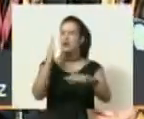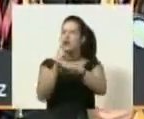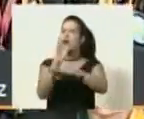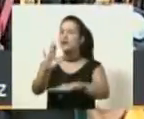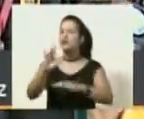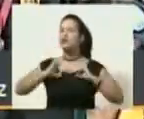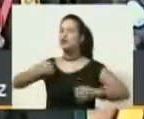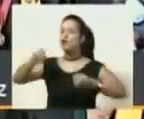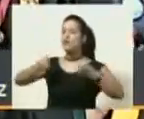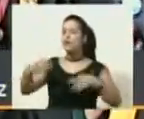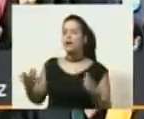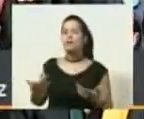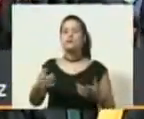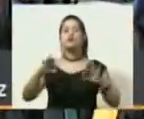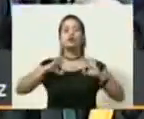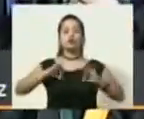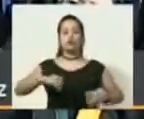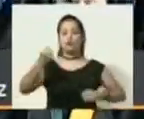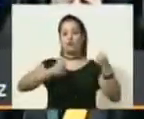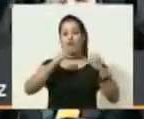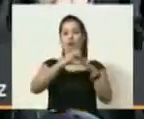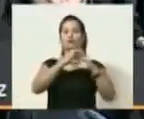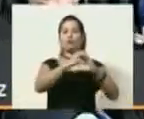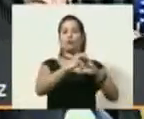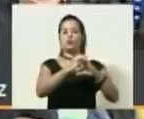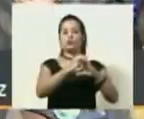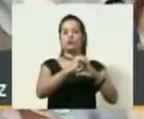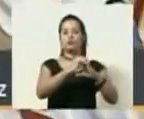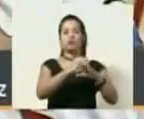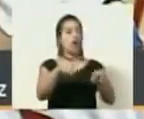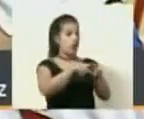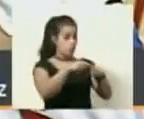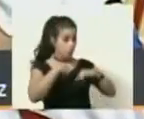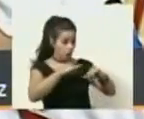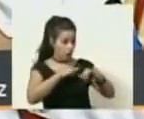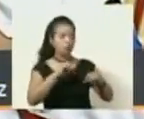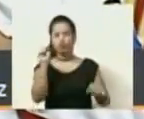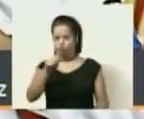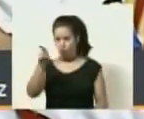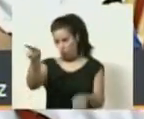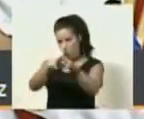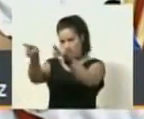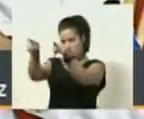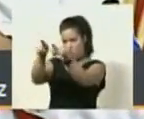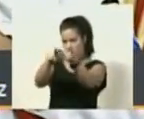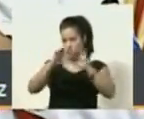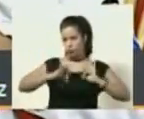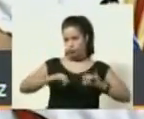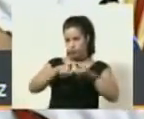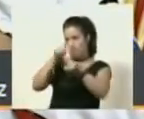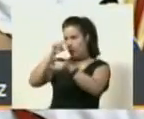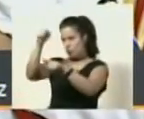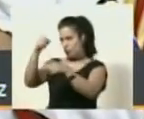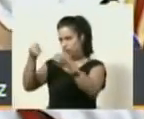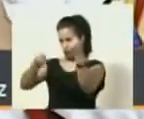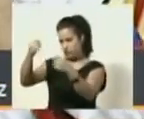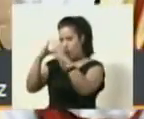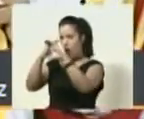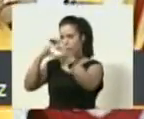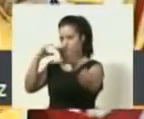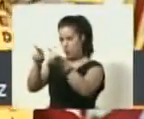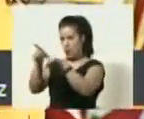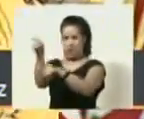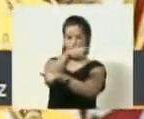De camioneta. Así como yo, pues. Sí. De autobús. Muy bien. Entonces me excluyó.